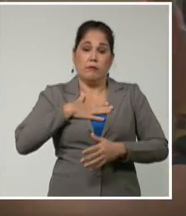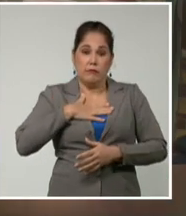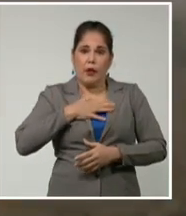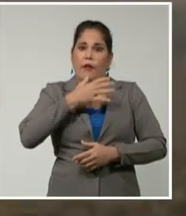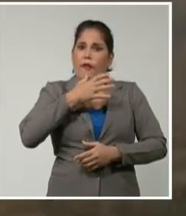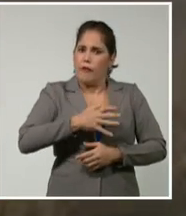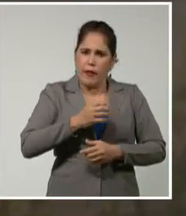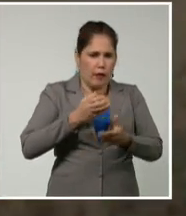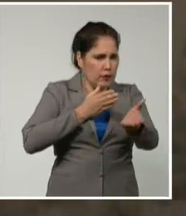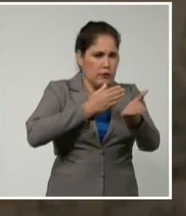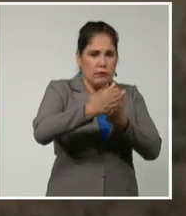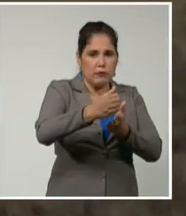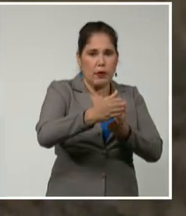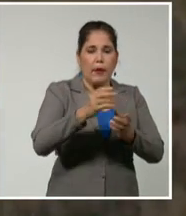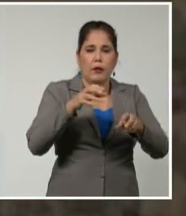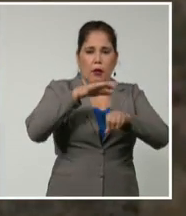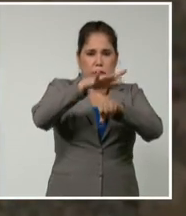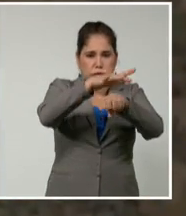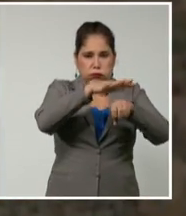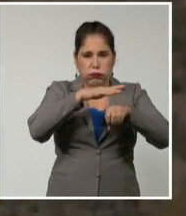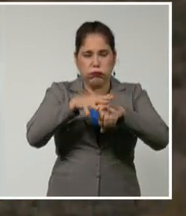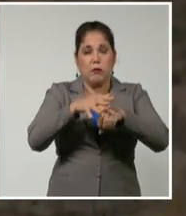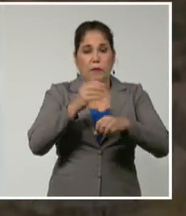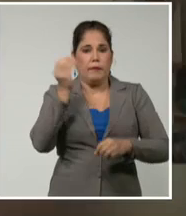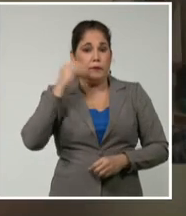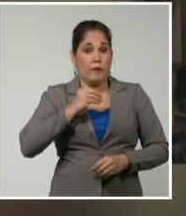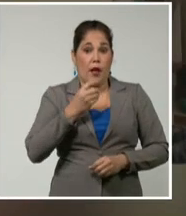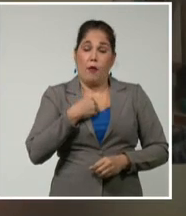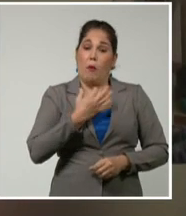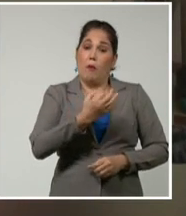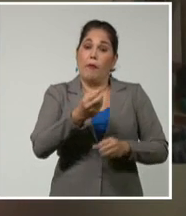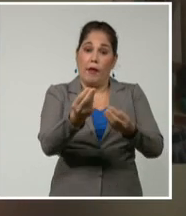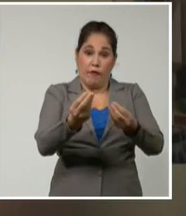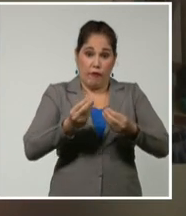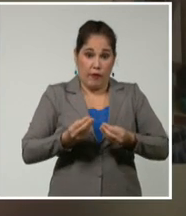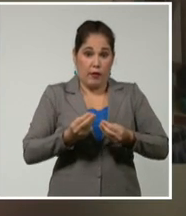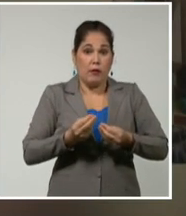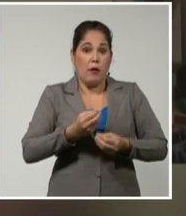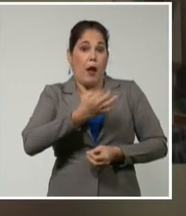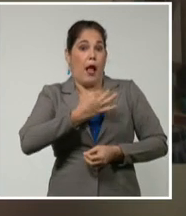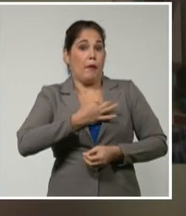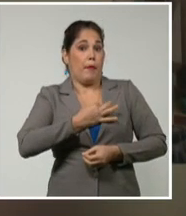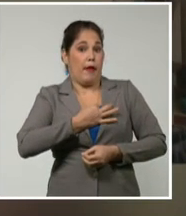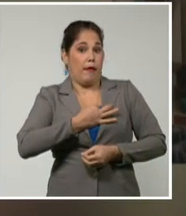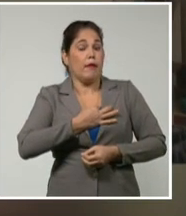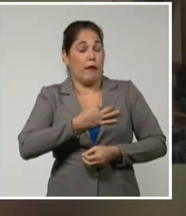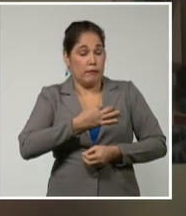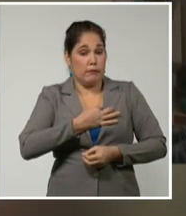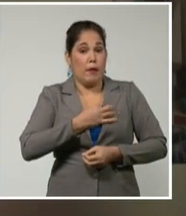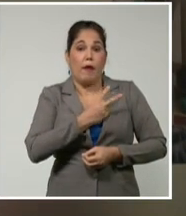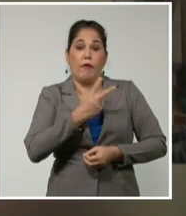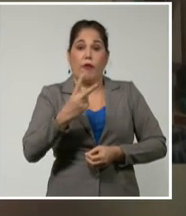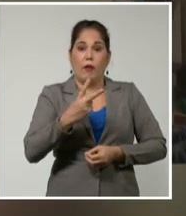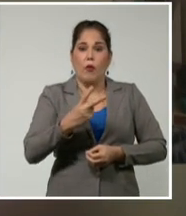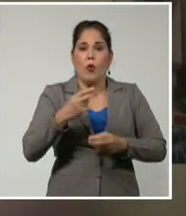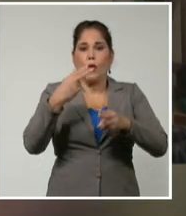ocupó directamente de ese combate. Yo regresé, me dieron la medalla no, la orden al valor Camello sin